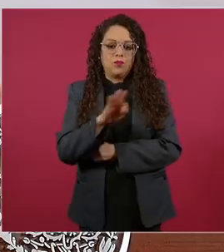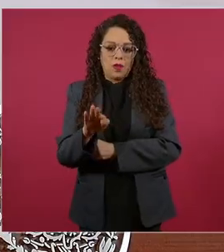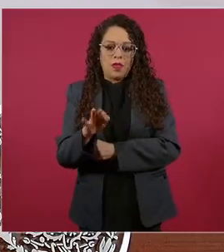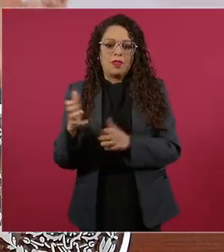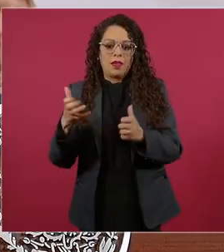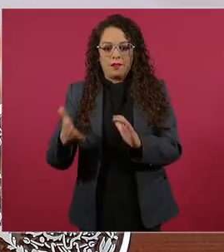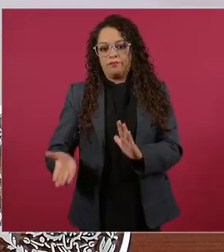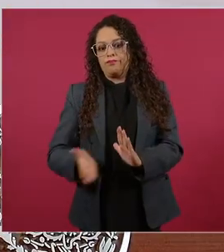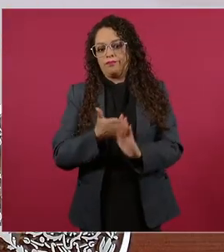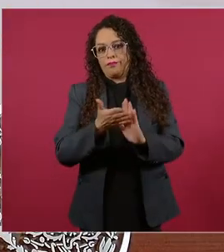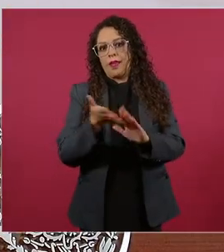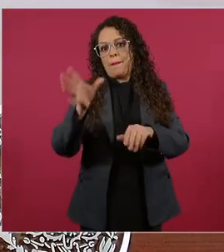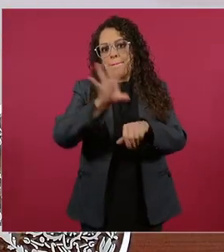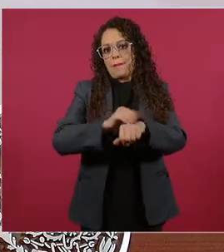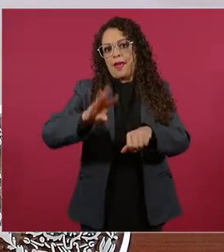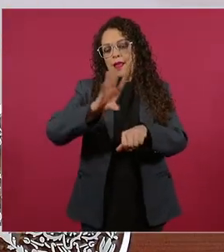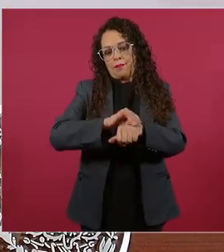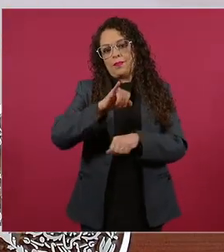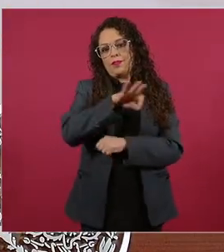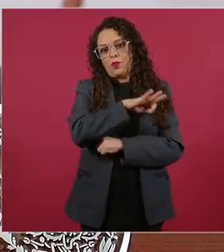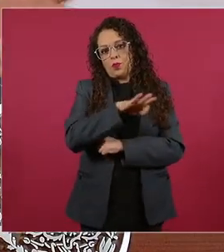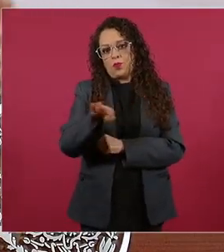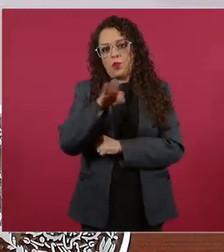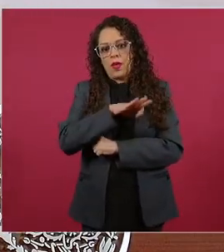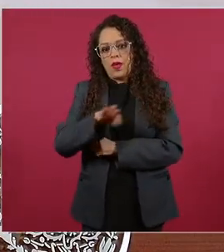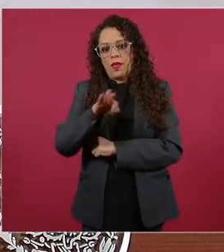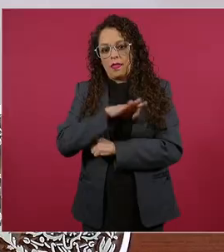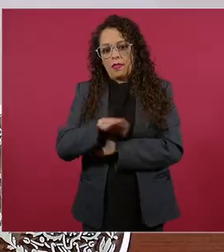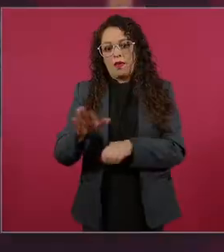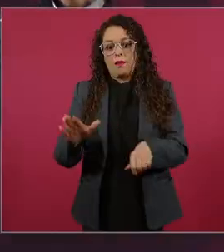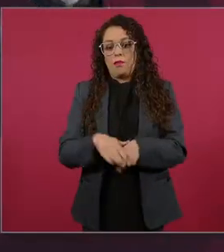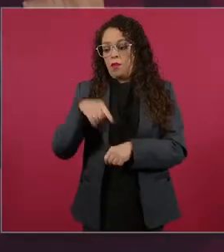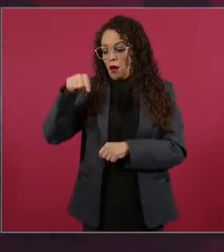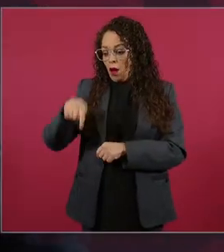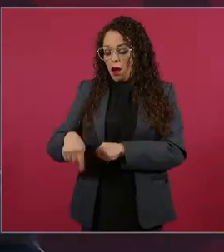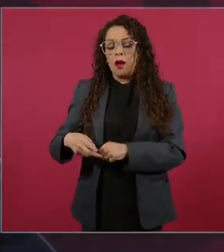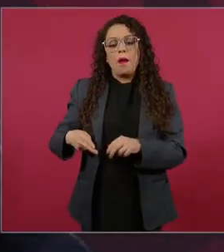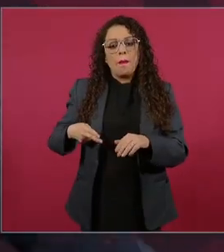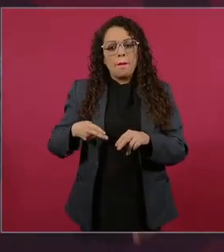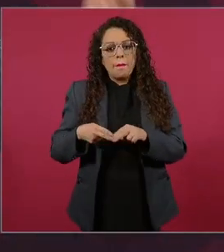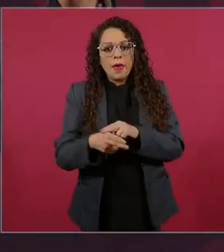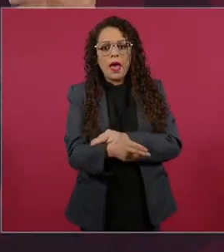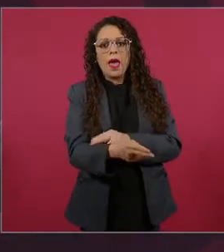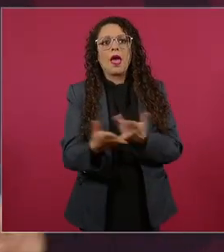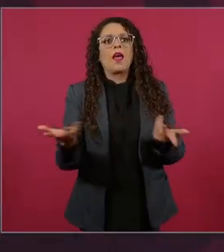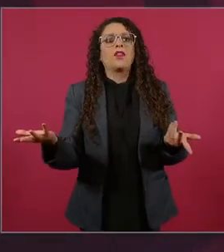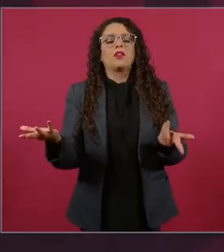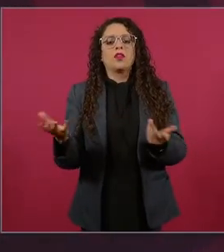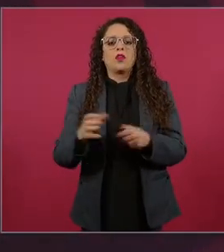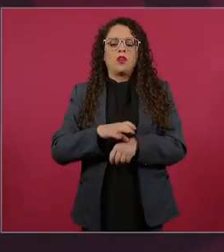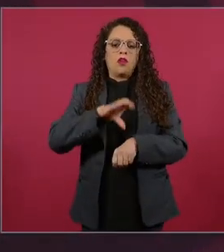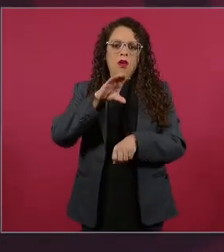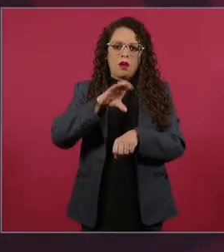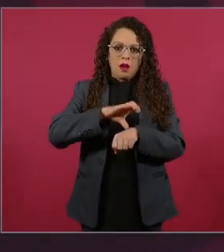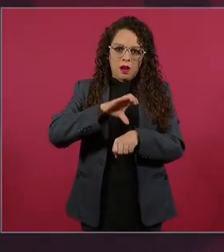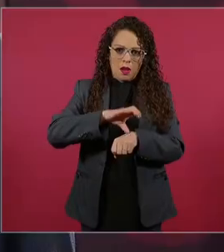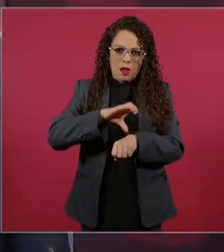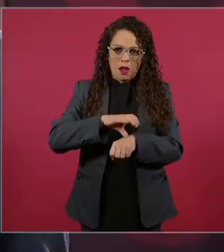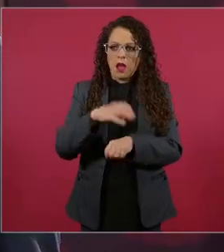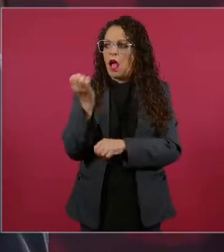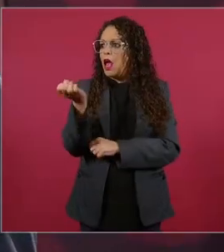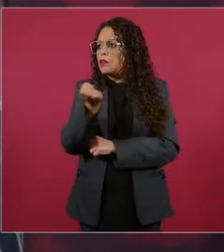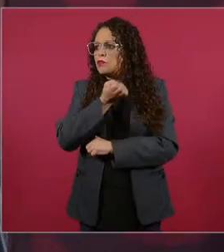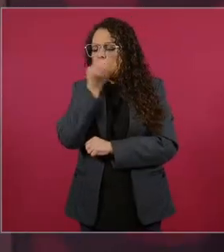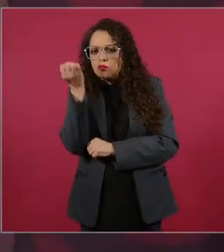construir y dar permisos de construcción. Aquí había quedado el metro, los centros de salud, las escuelas.